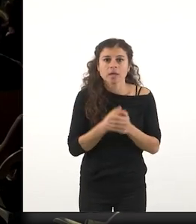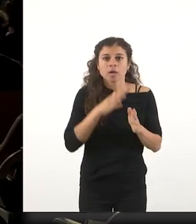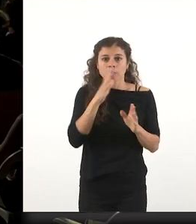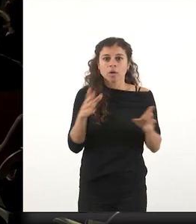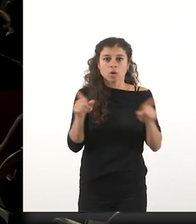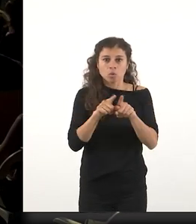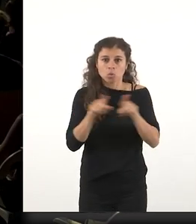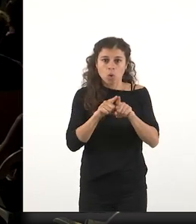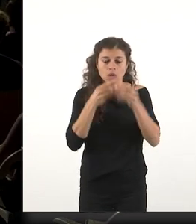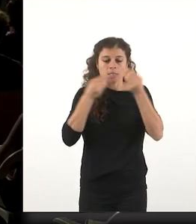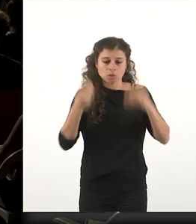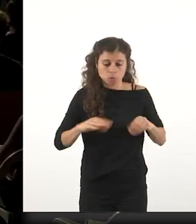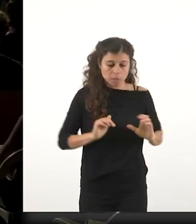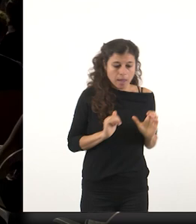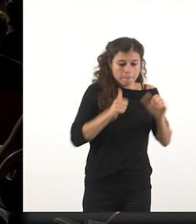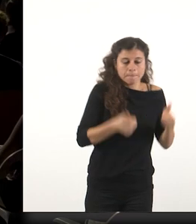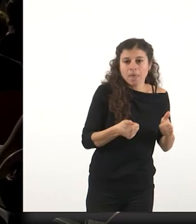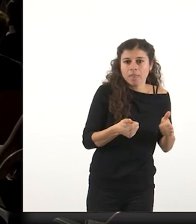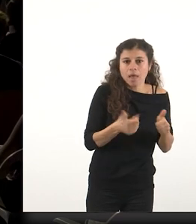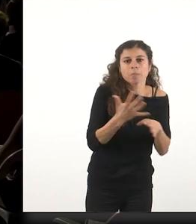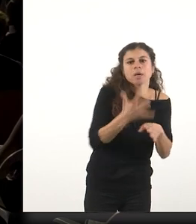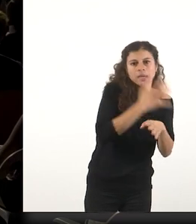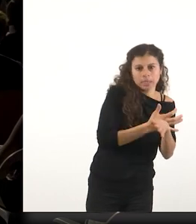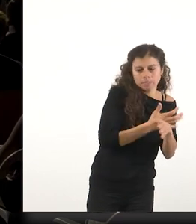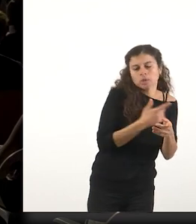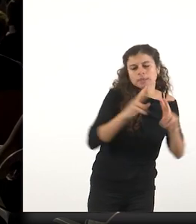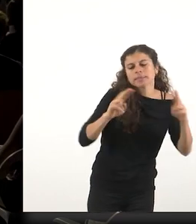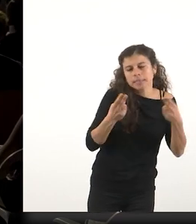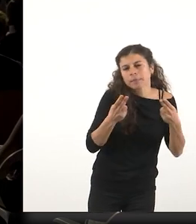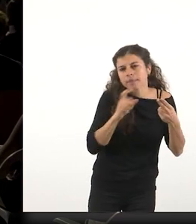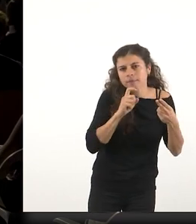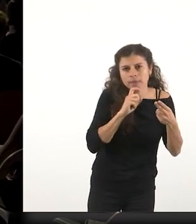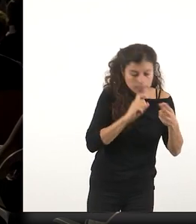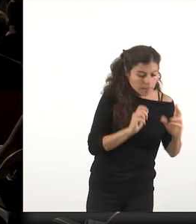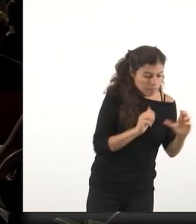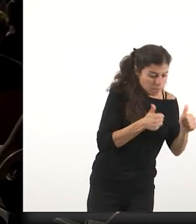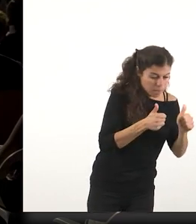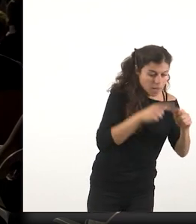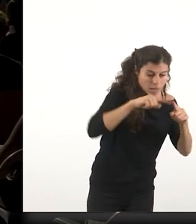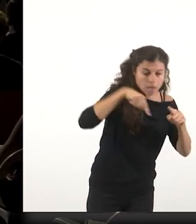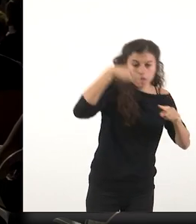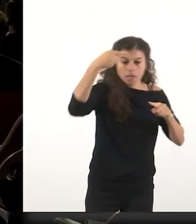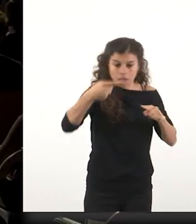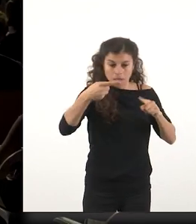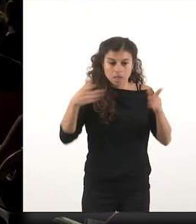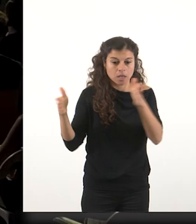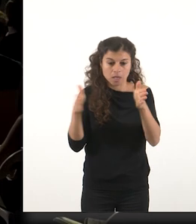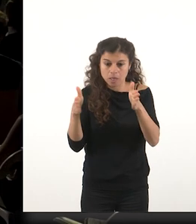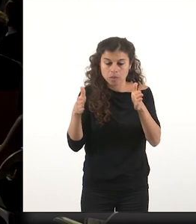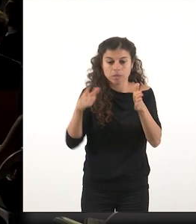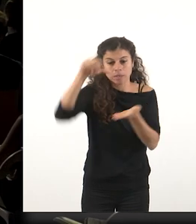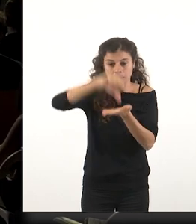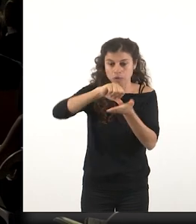un prólogo, con un poquillo de stand comedy, porque el tema es complejo y hay que empezar, ¿no? Un inicio, un nudo. Y esto que acaba de pasar